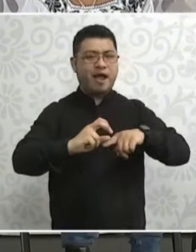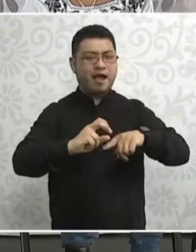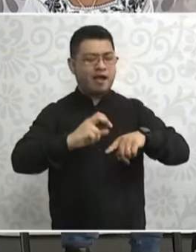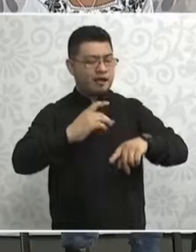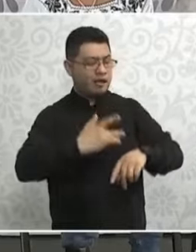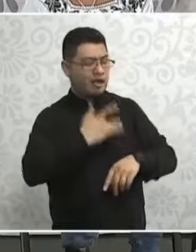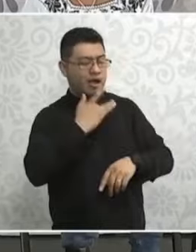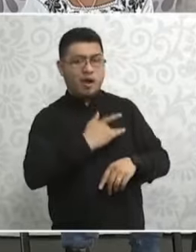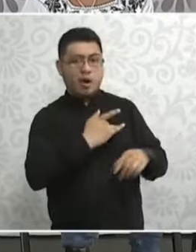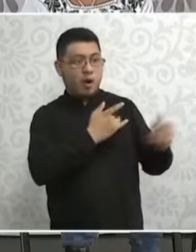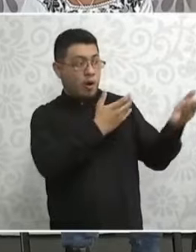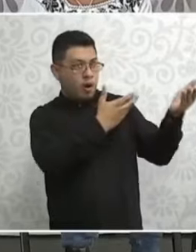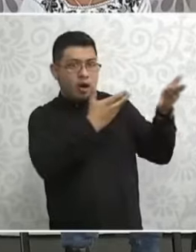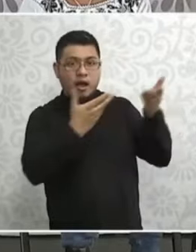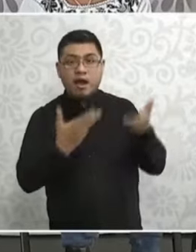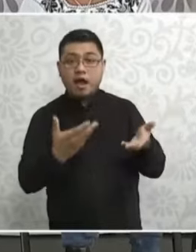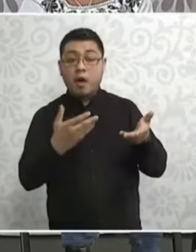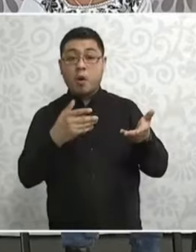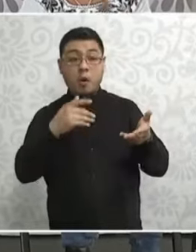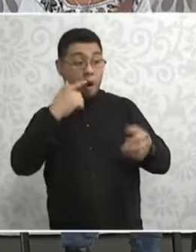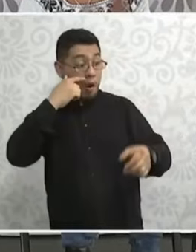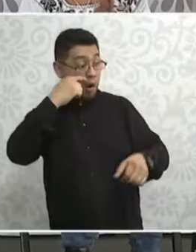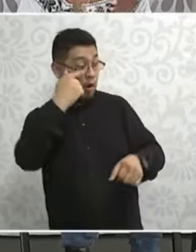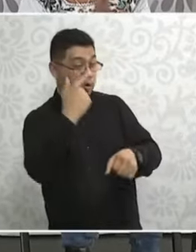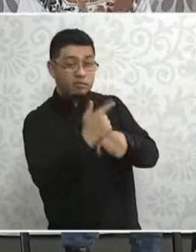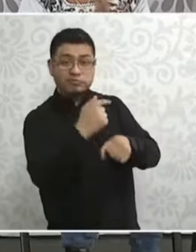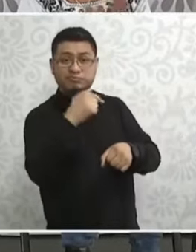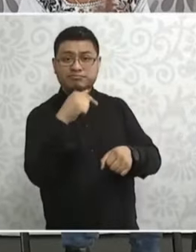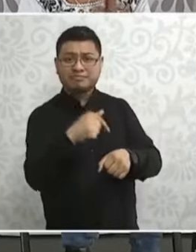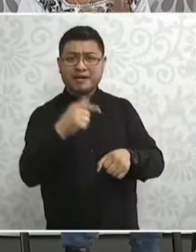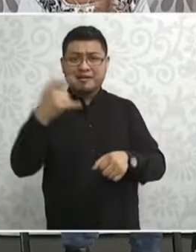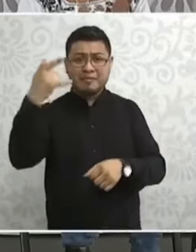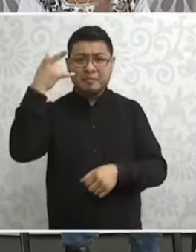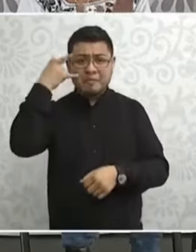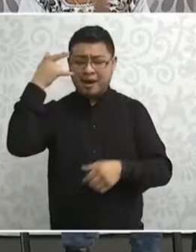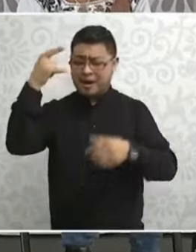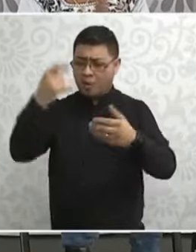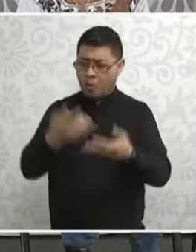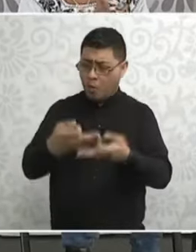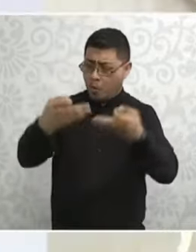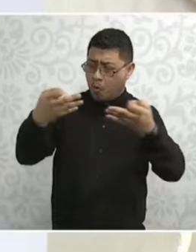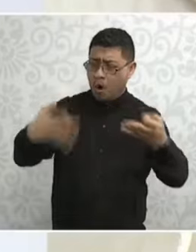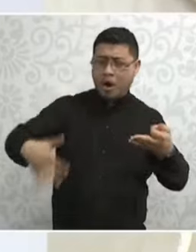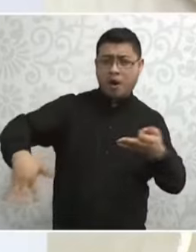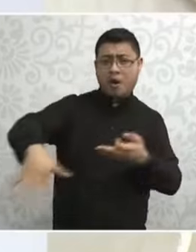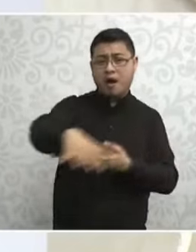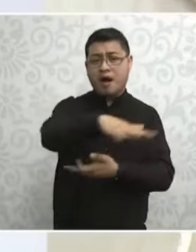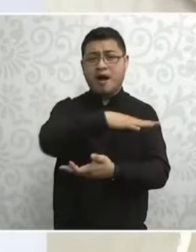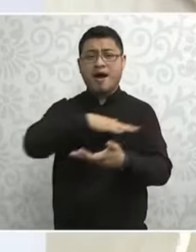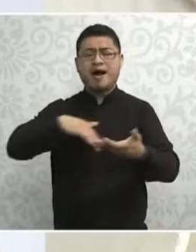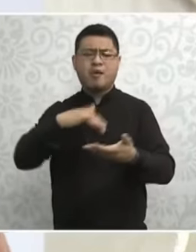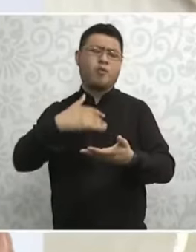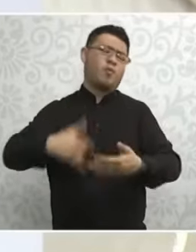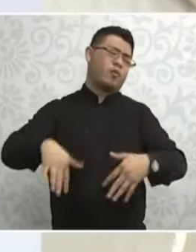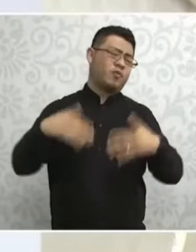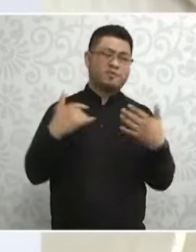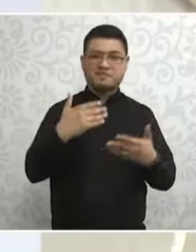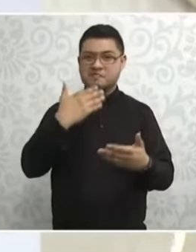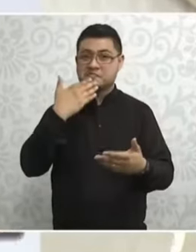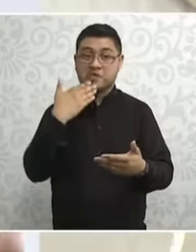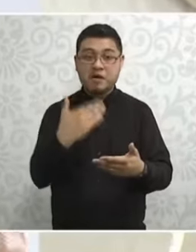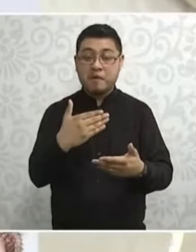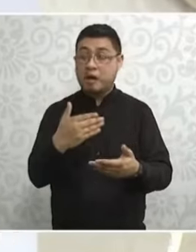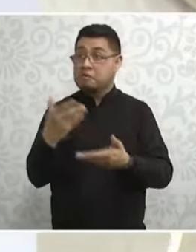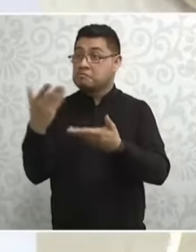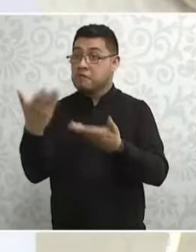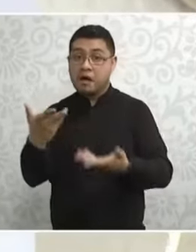se había indignación en Campeche! Nos hervía la sangre. Pero llega el tren y